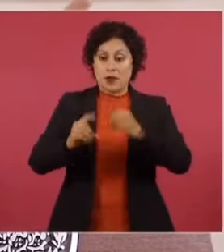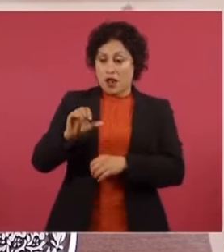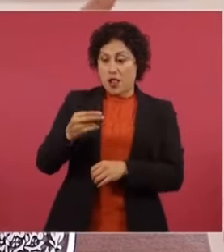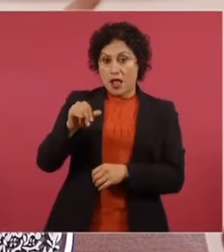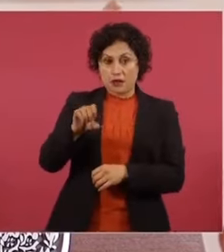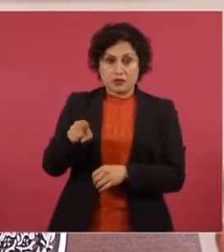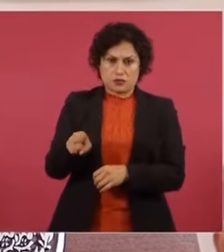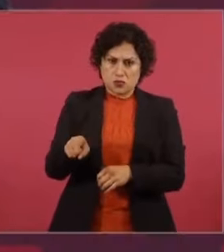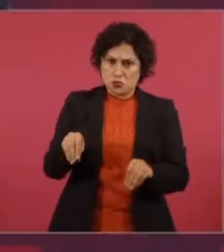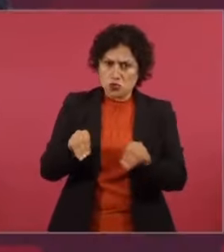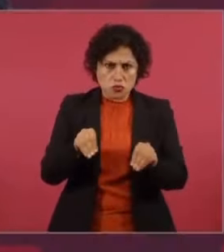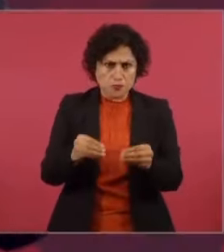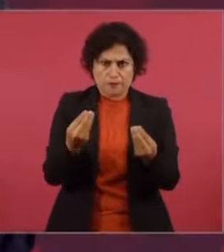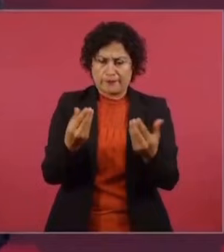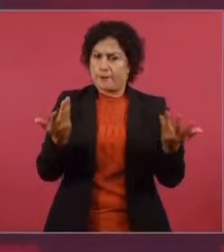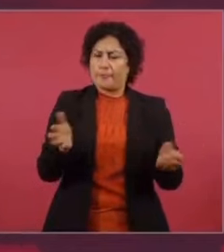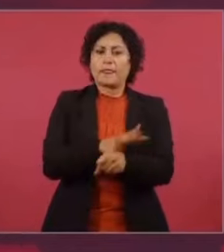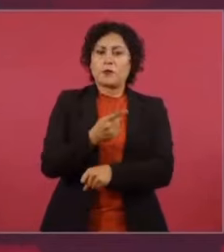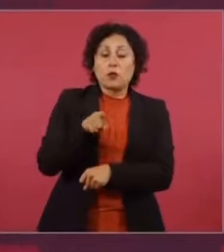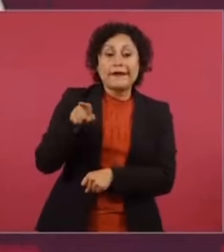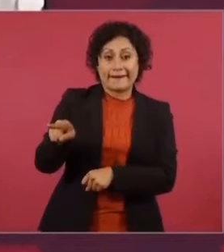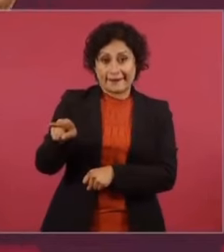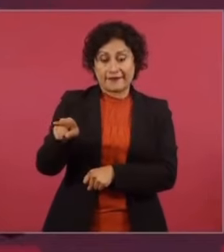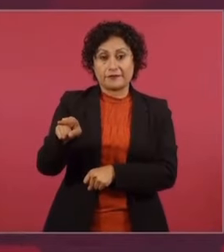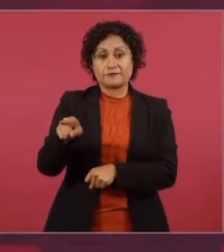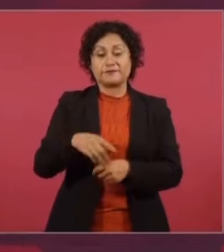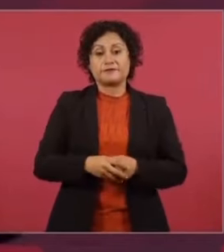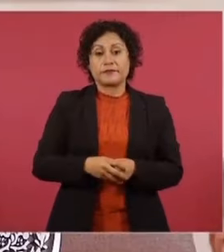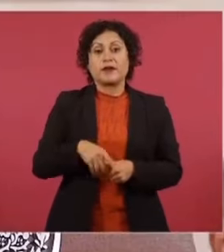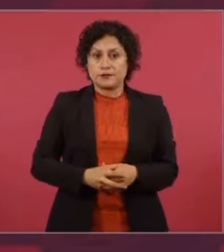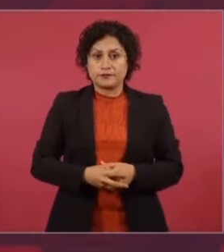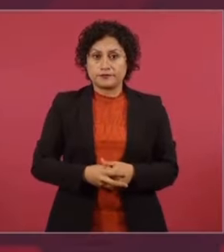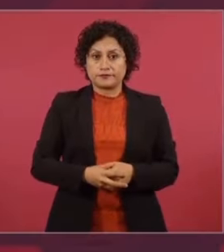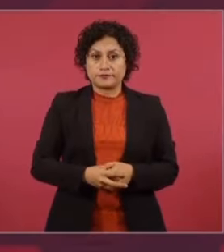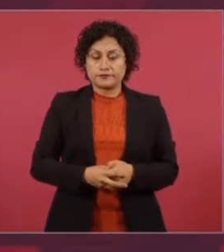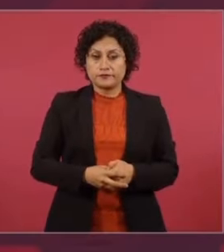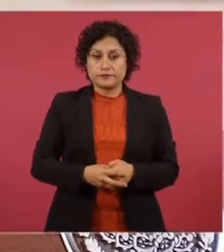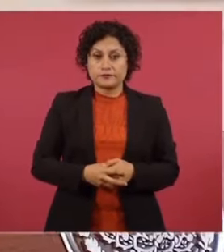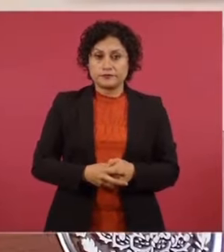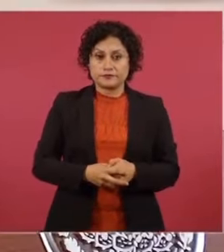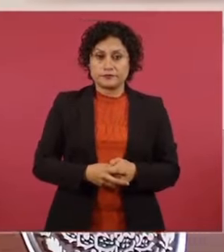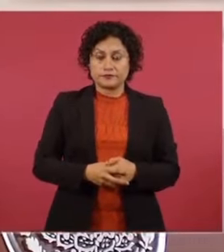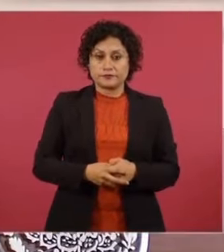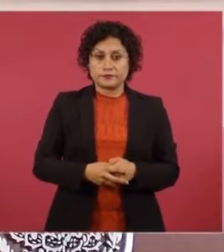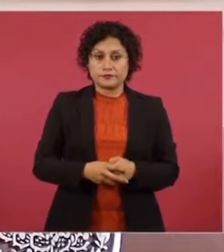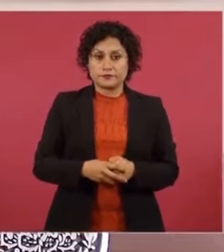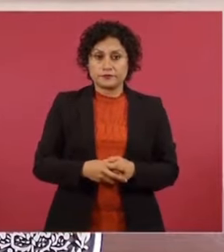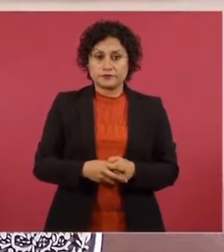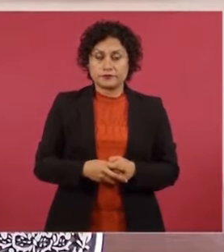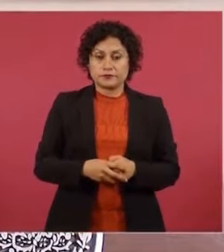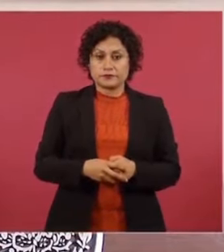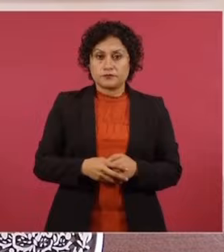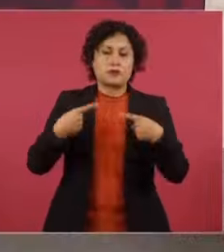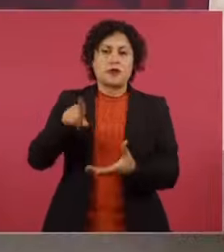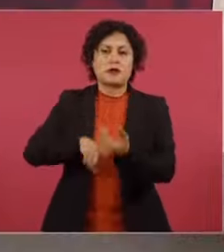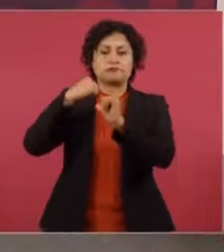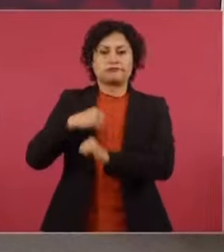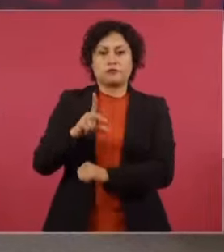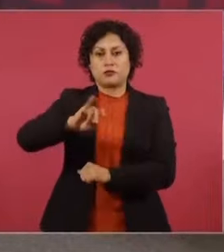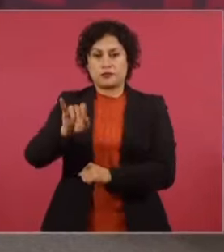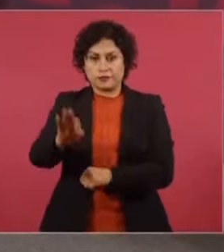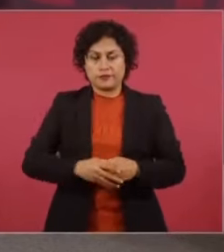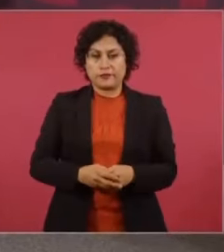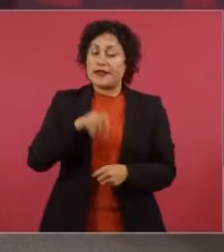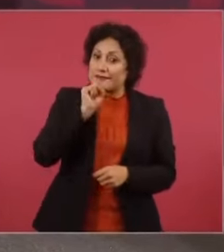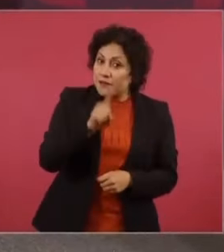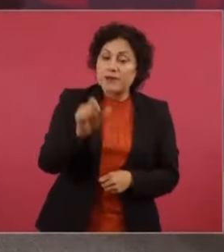porque fue el que intervino en lo de Nuevo León, intervino en eso de los fideicomisos y también